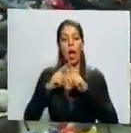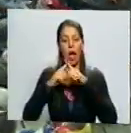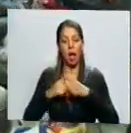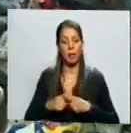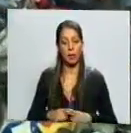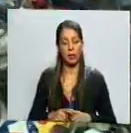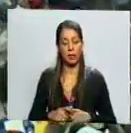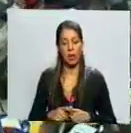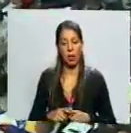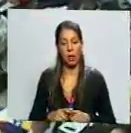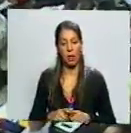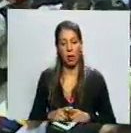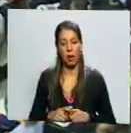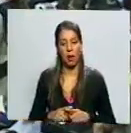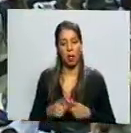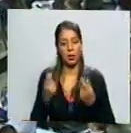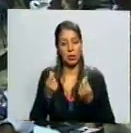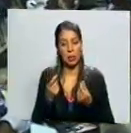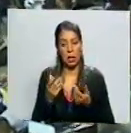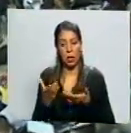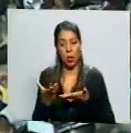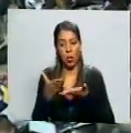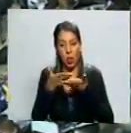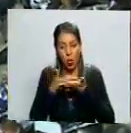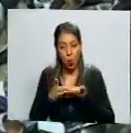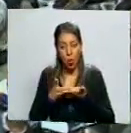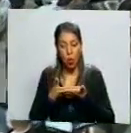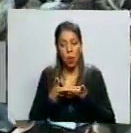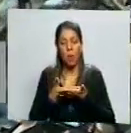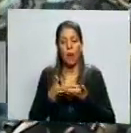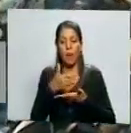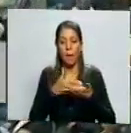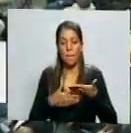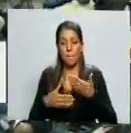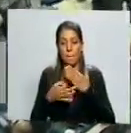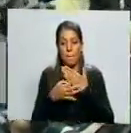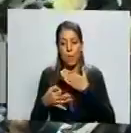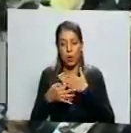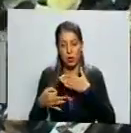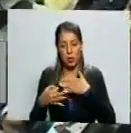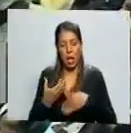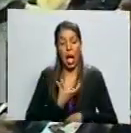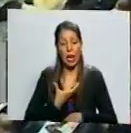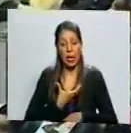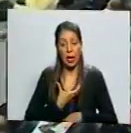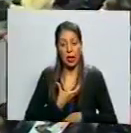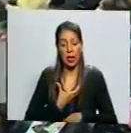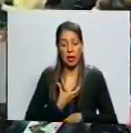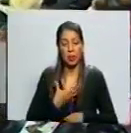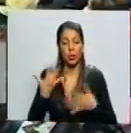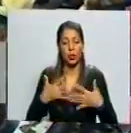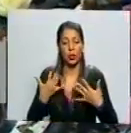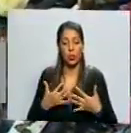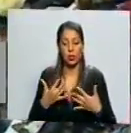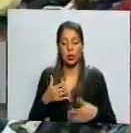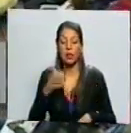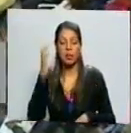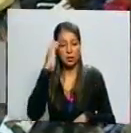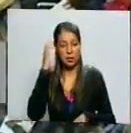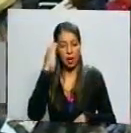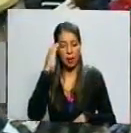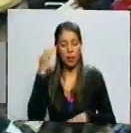administradora del Tesoro del Estado, del Tesoro del Municipio, pues sabemos lo que significa, por ejemplo,